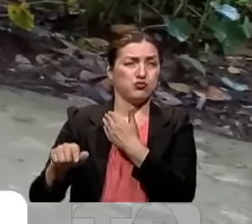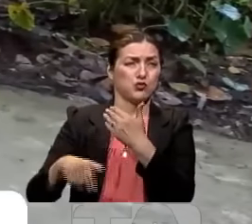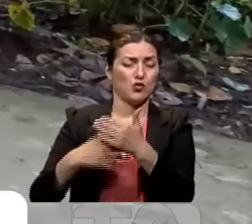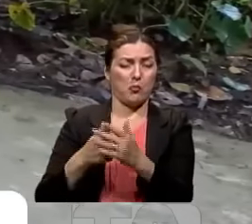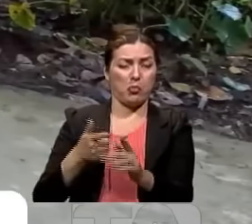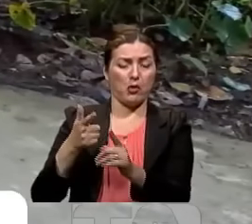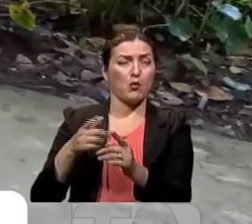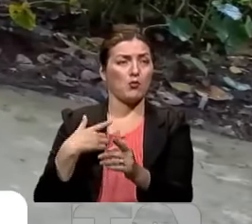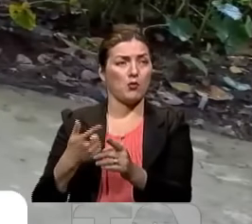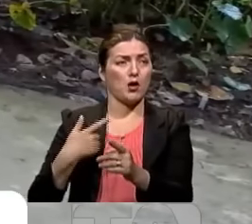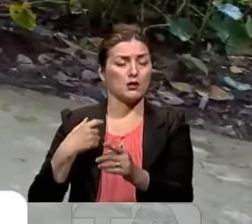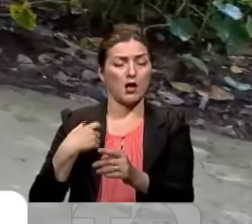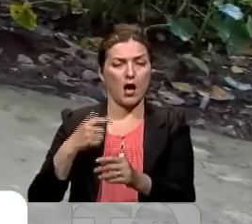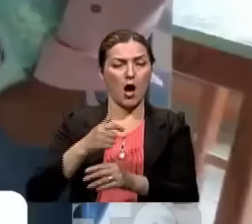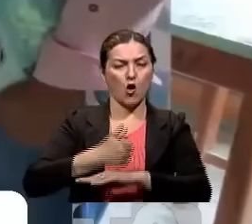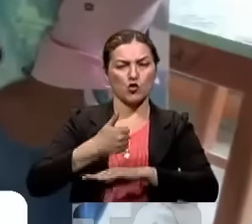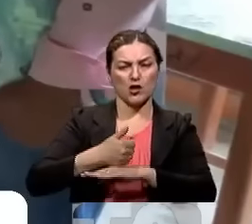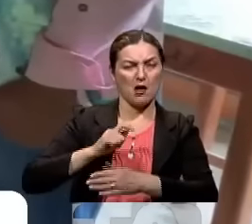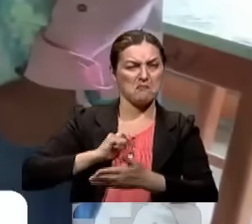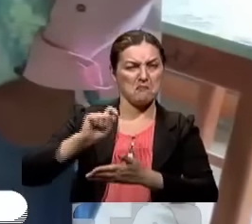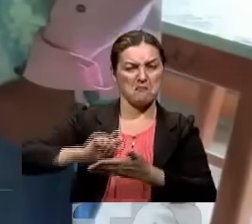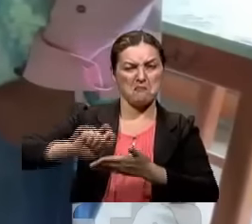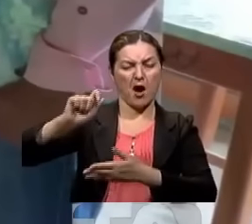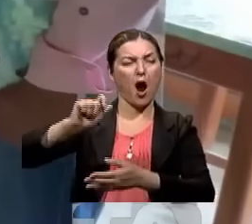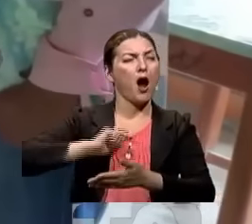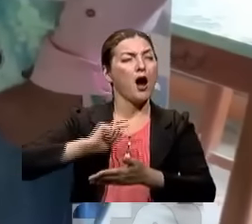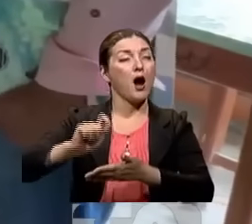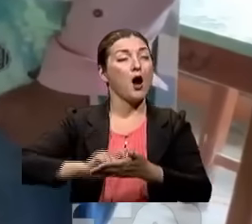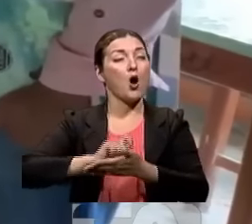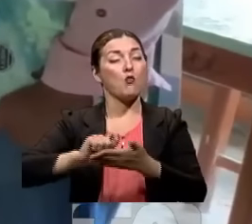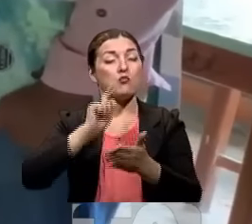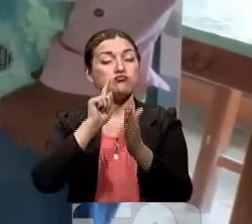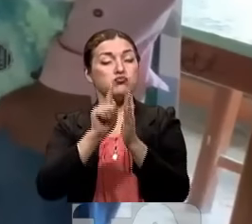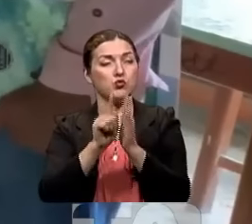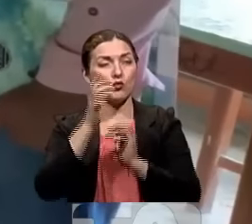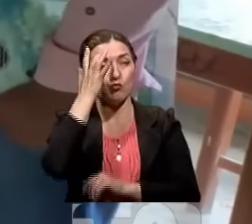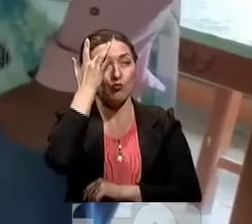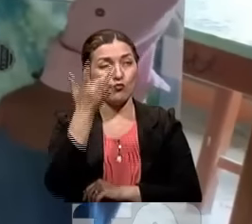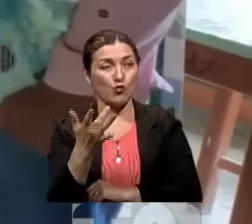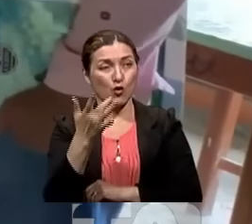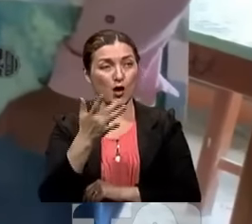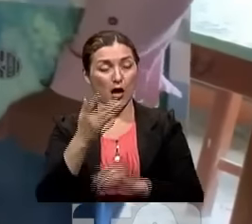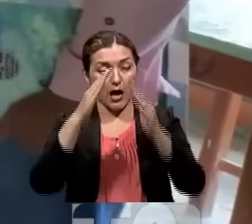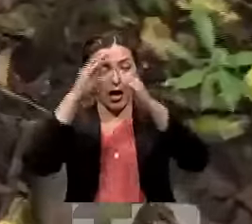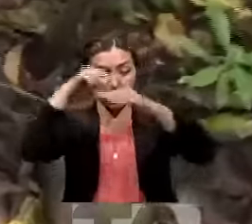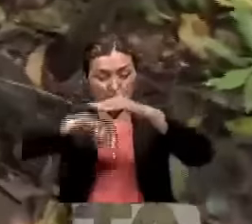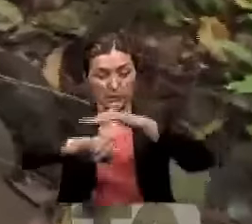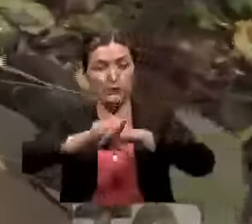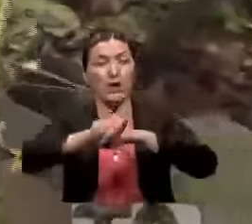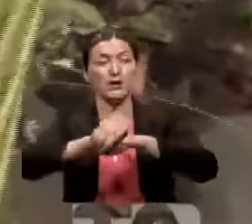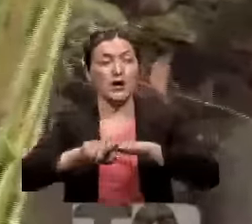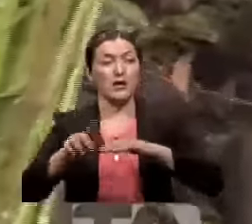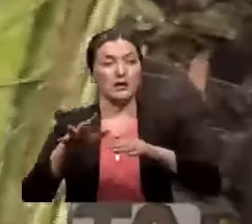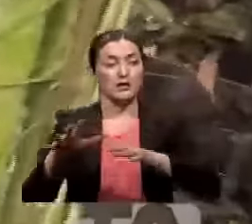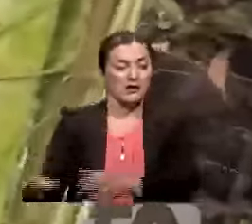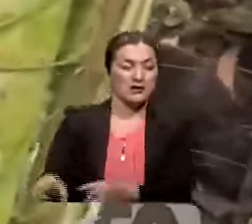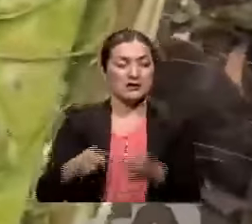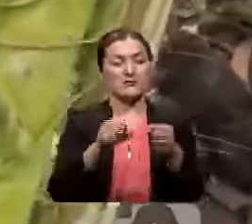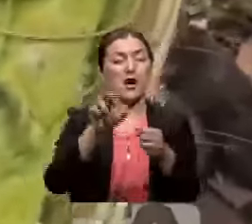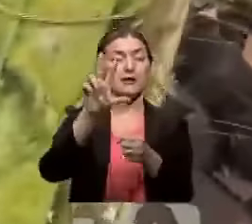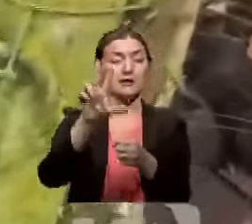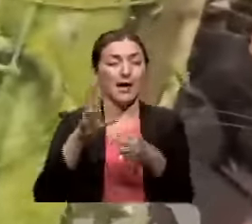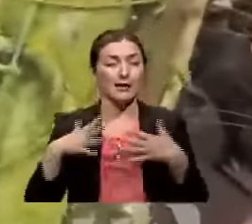visto bueno, obviamente, de las autoridades. En esta ocasión, una alerta sobre un posible allanamiento a este lugar para llevarse tres